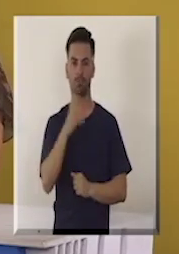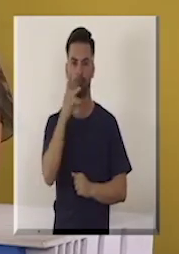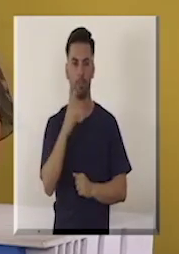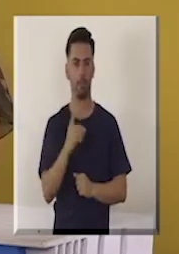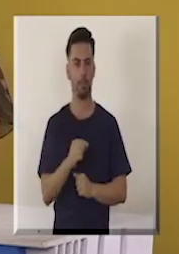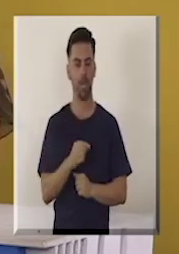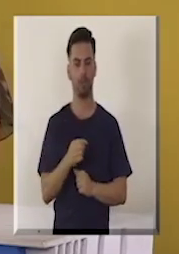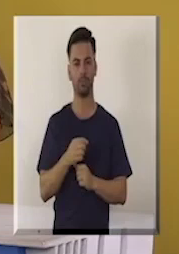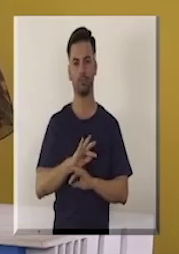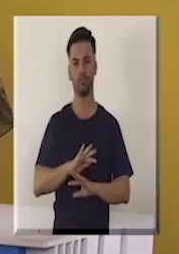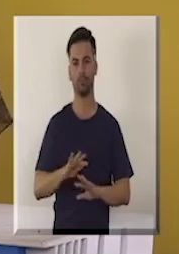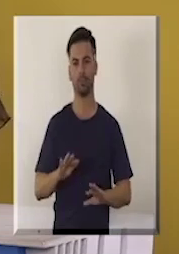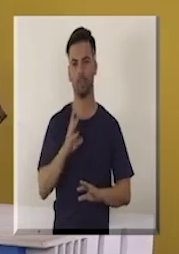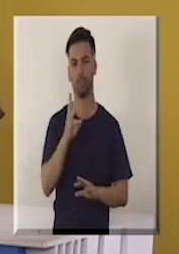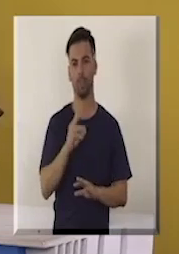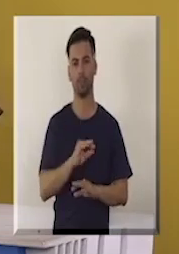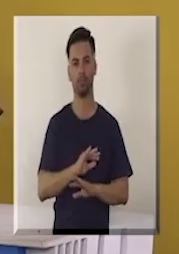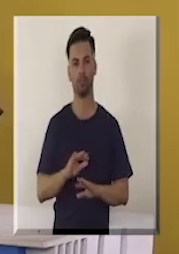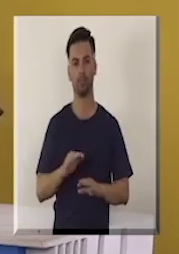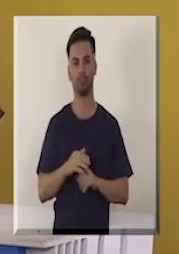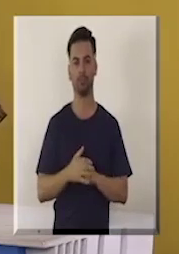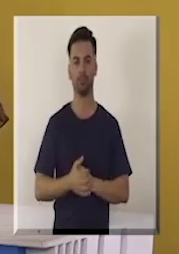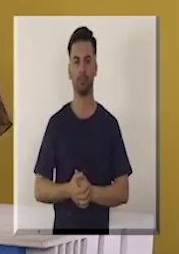valor numérico.